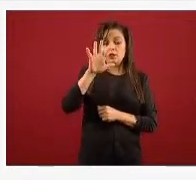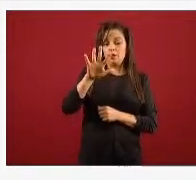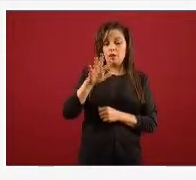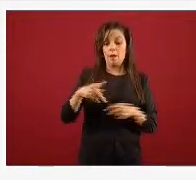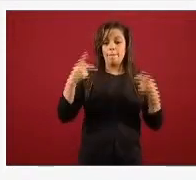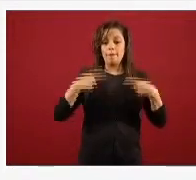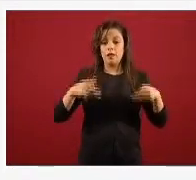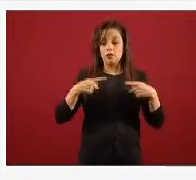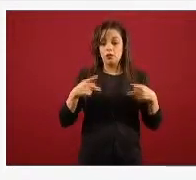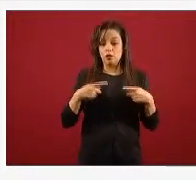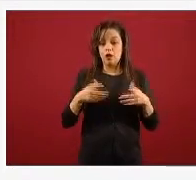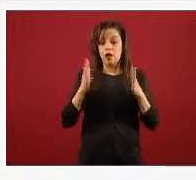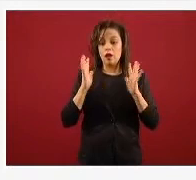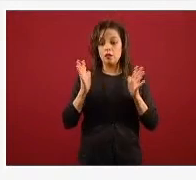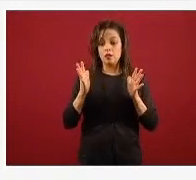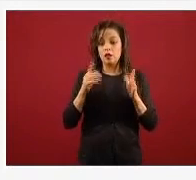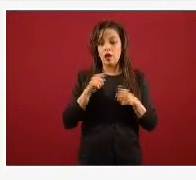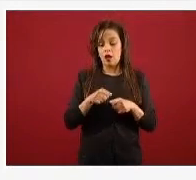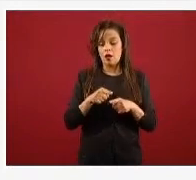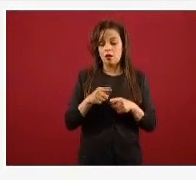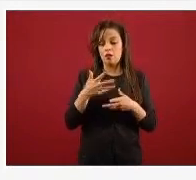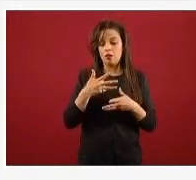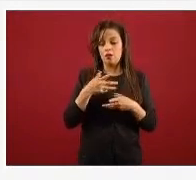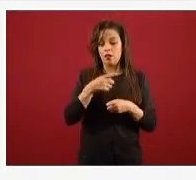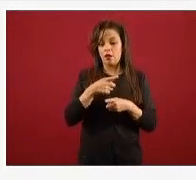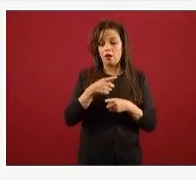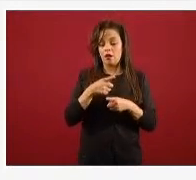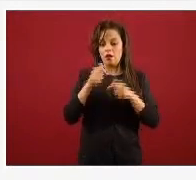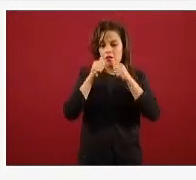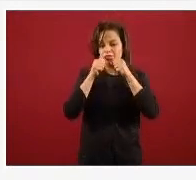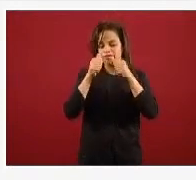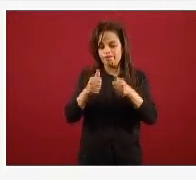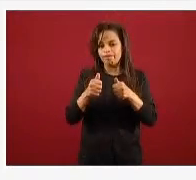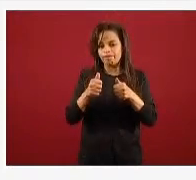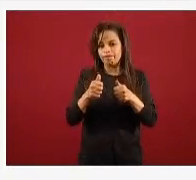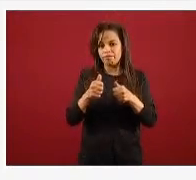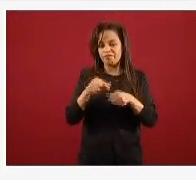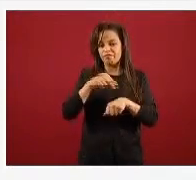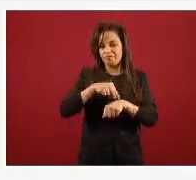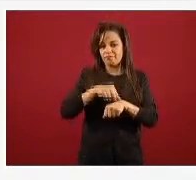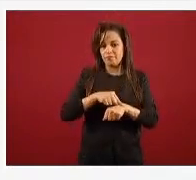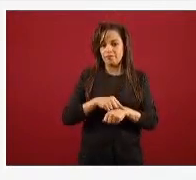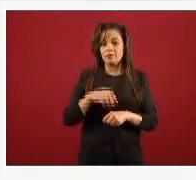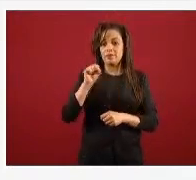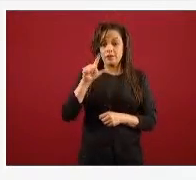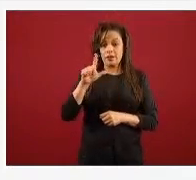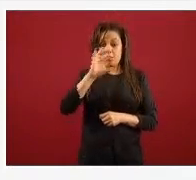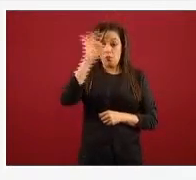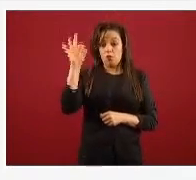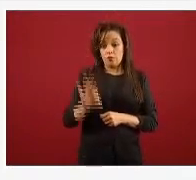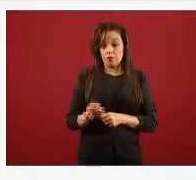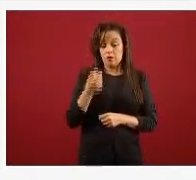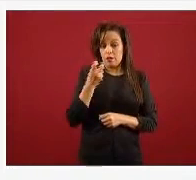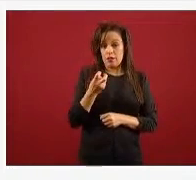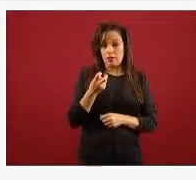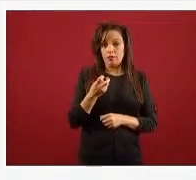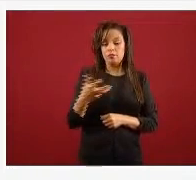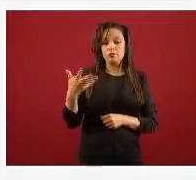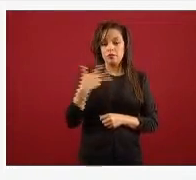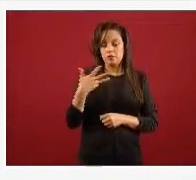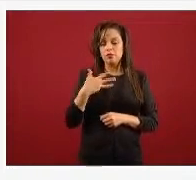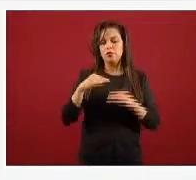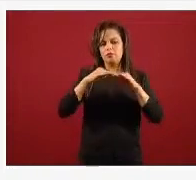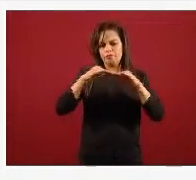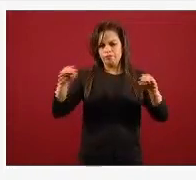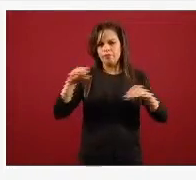fueron ingresadas a un segundo nivel. Felizmente el 67% de ellas están en condición